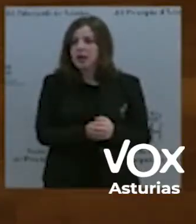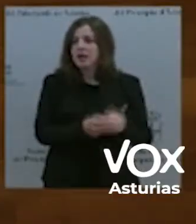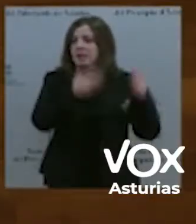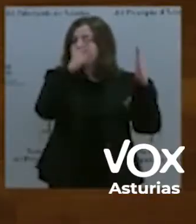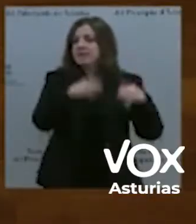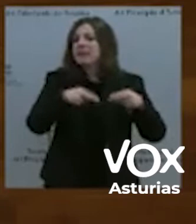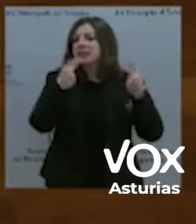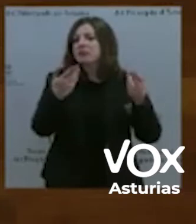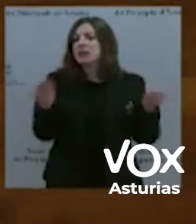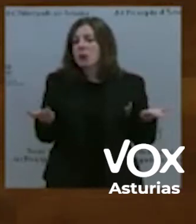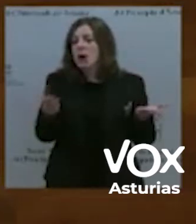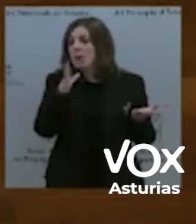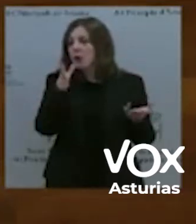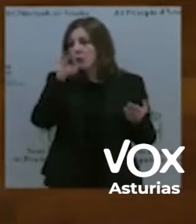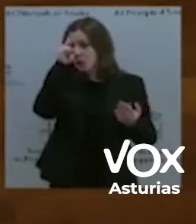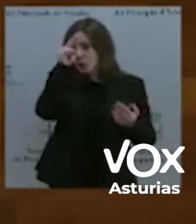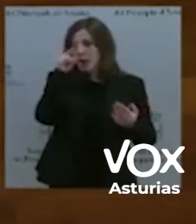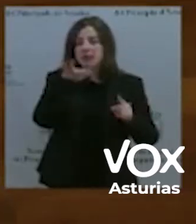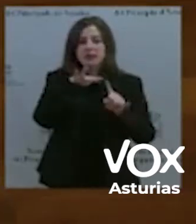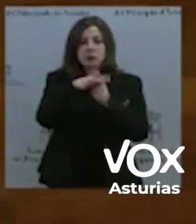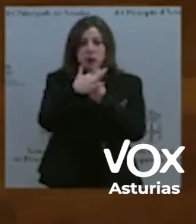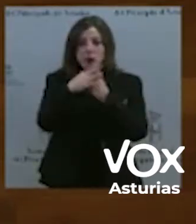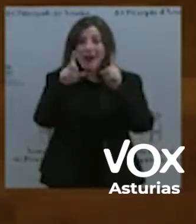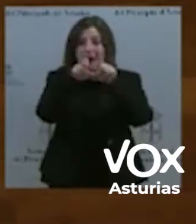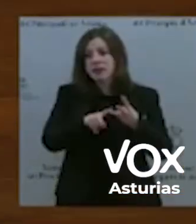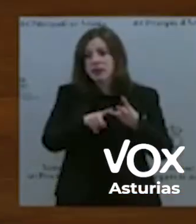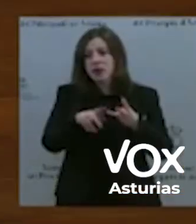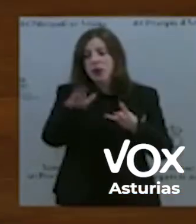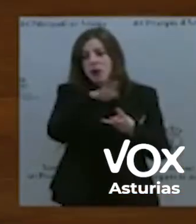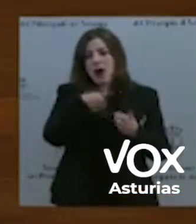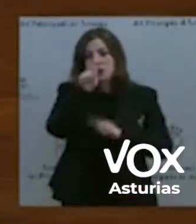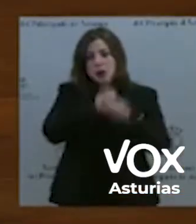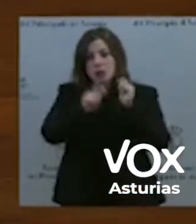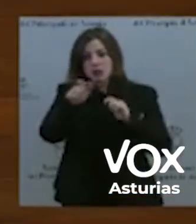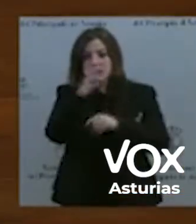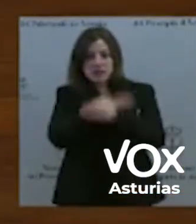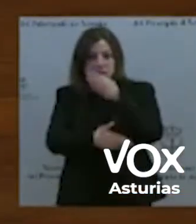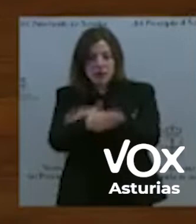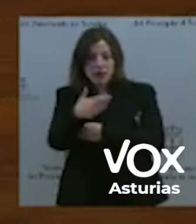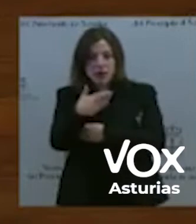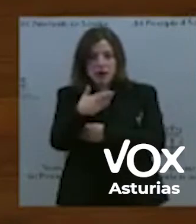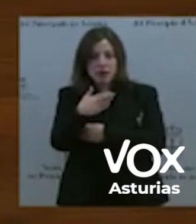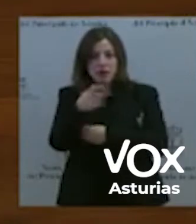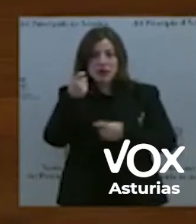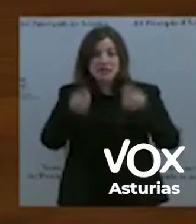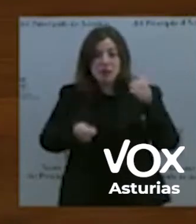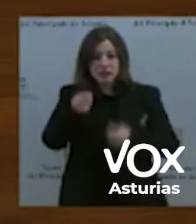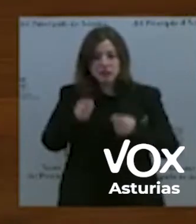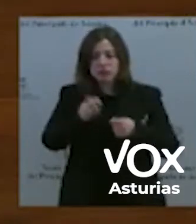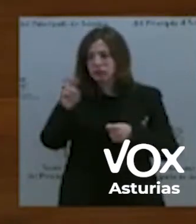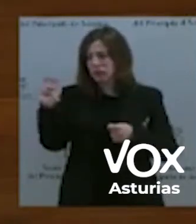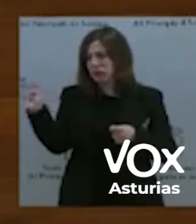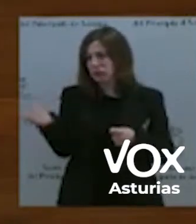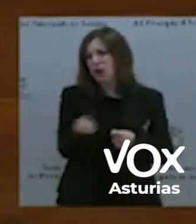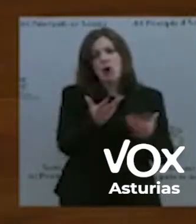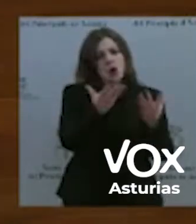las entidades que gestionan plazas concertadas con su consejería? Se han hartado de denunciar la deuda superior a 2 millones de euros